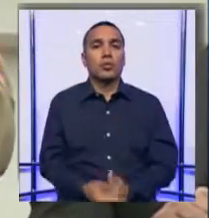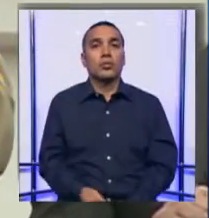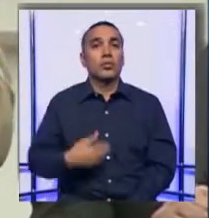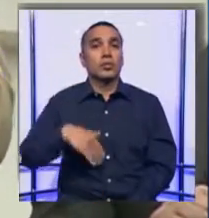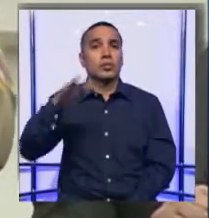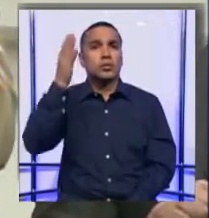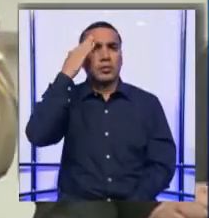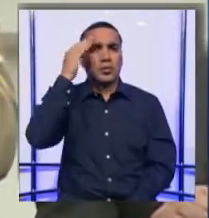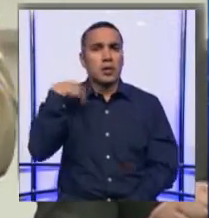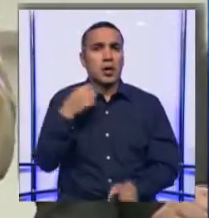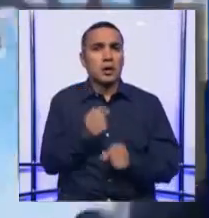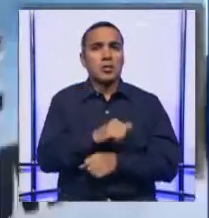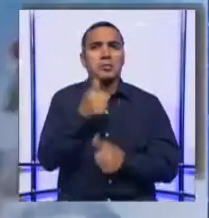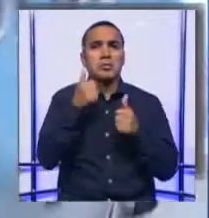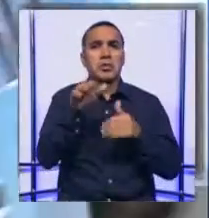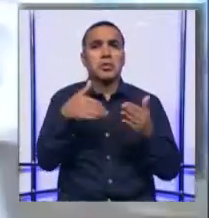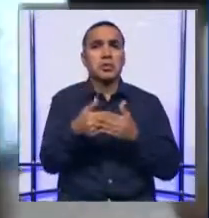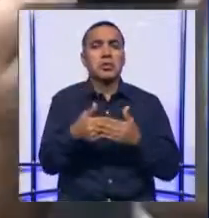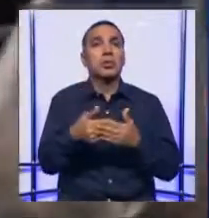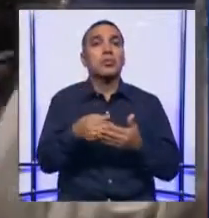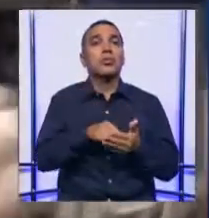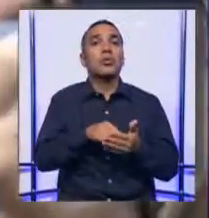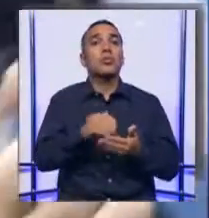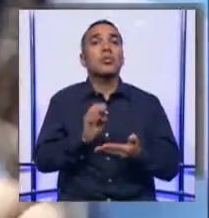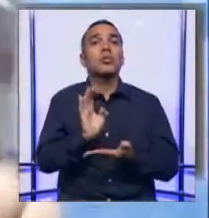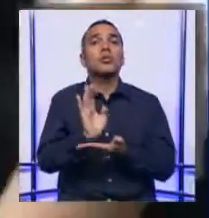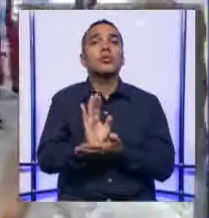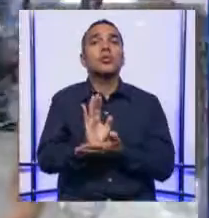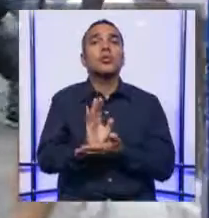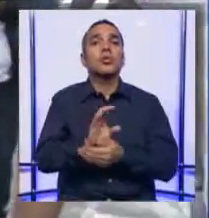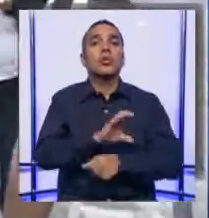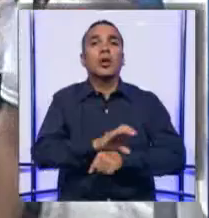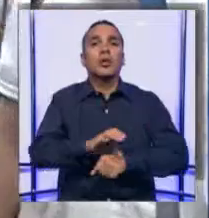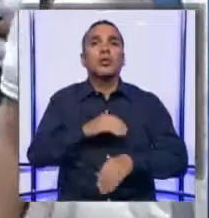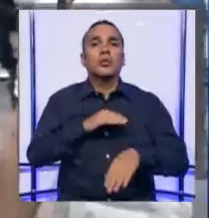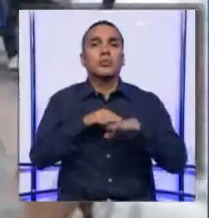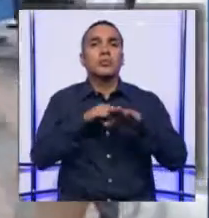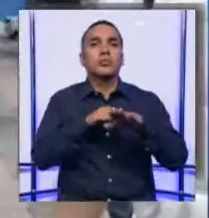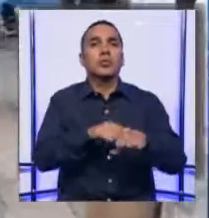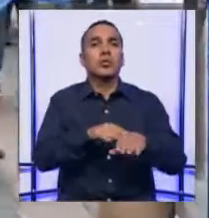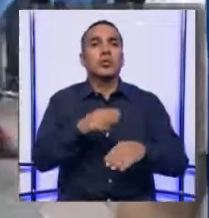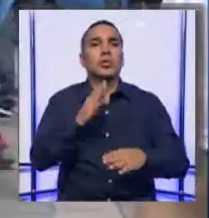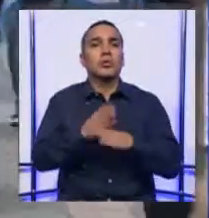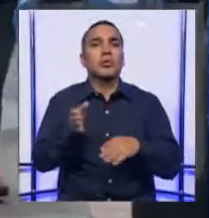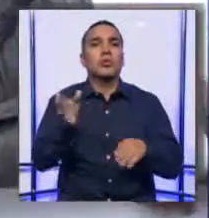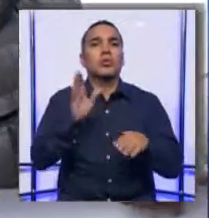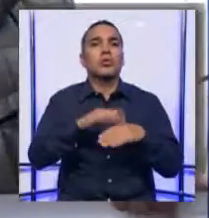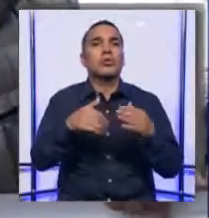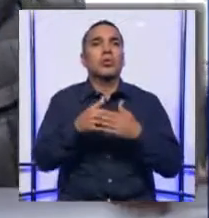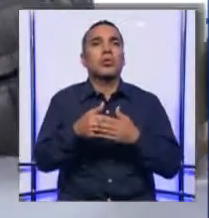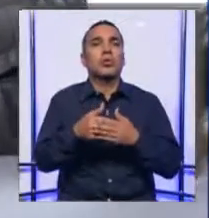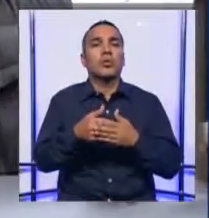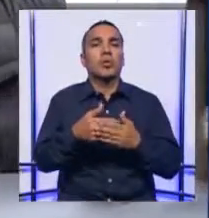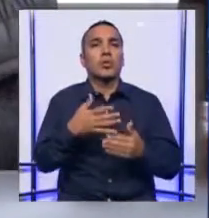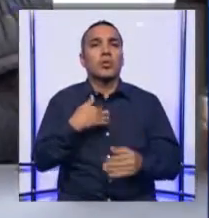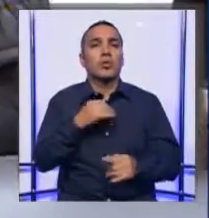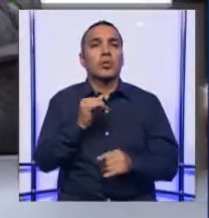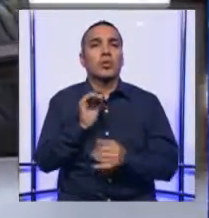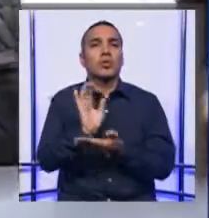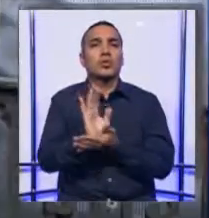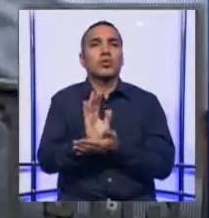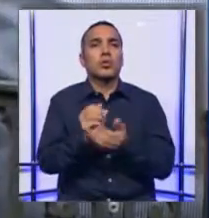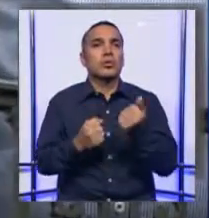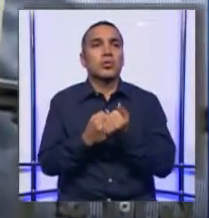Sabemos que hemos hecho bien las cosas. Los miembros del Seguro Campesino se sumaron al respaldo y hablaron de fortalecer al Instituto de Seguridad